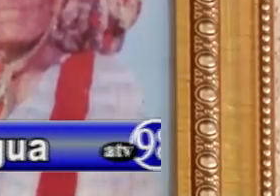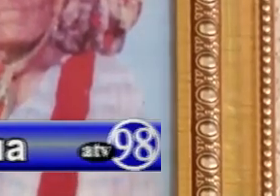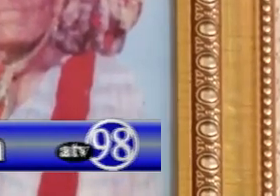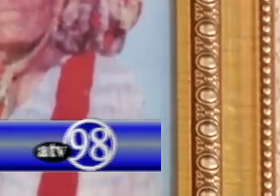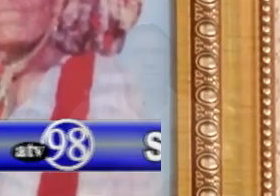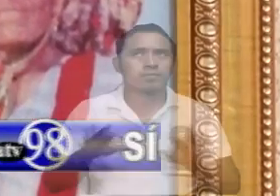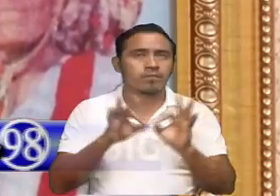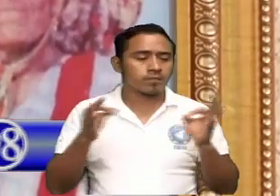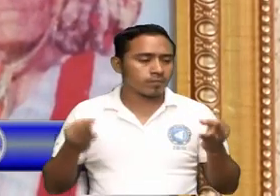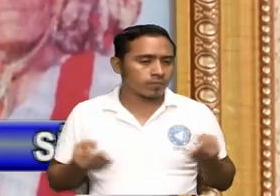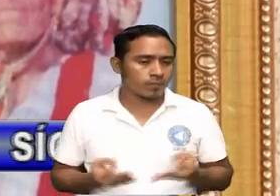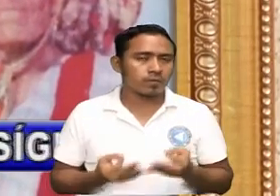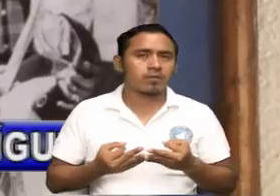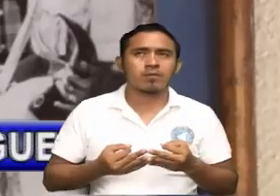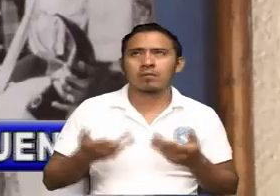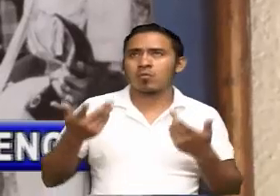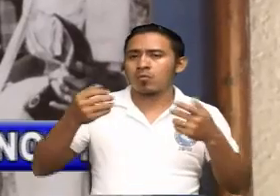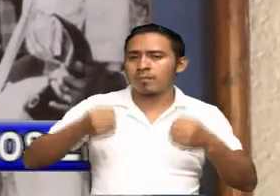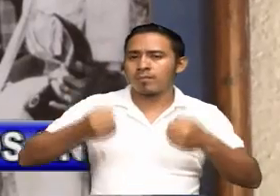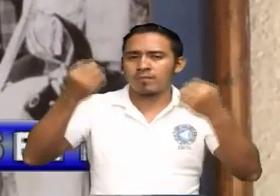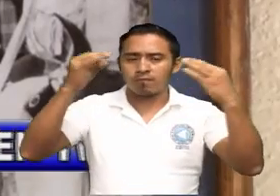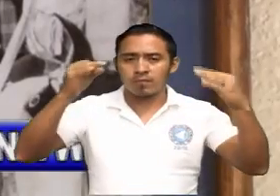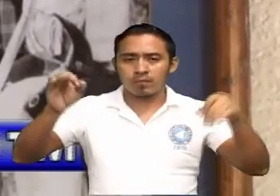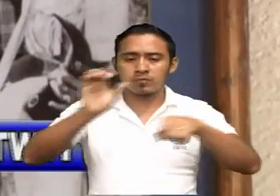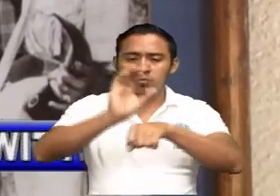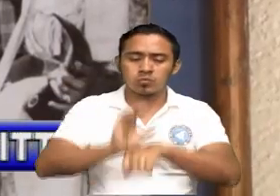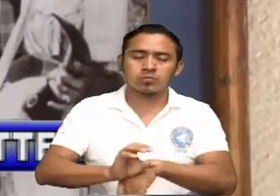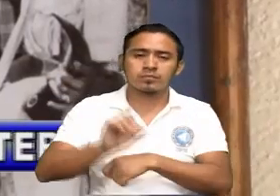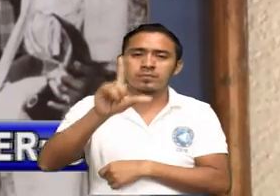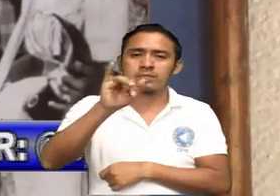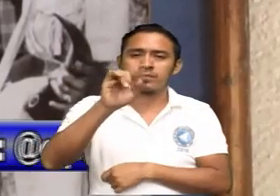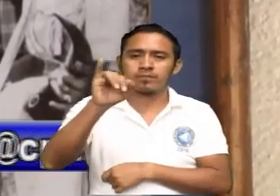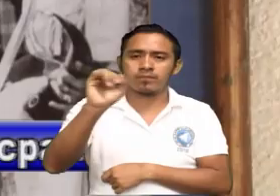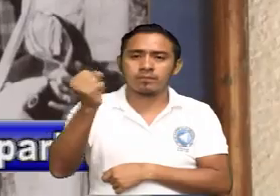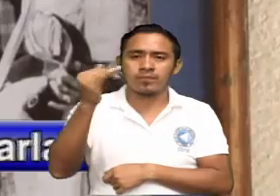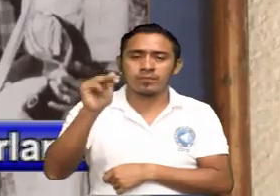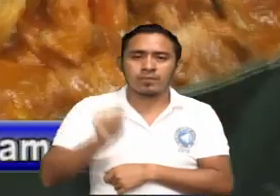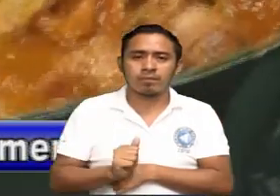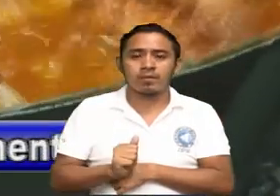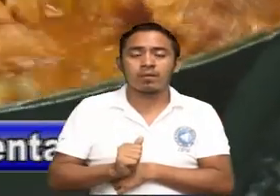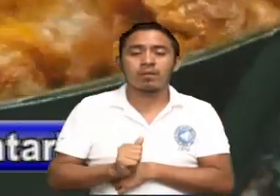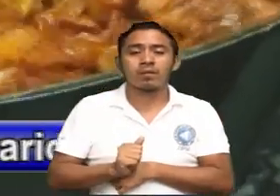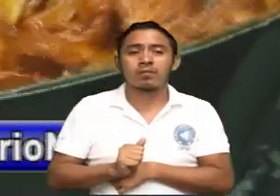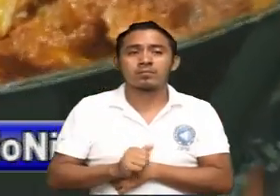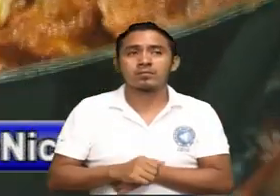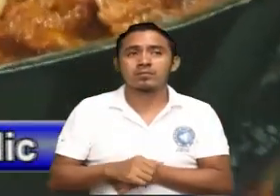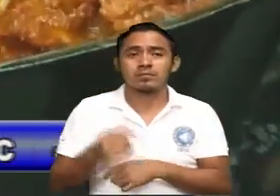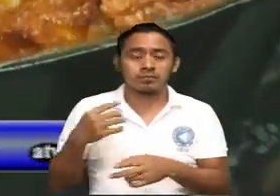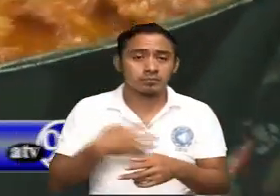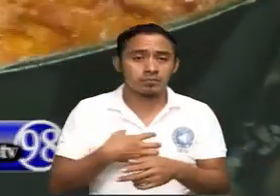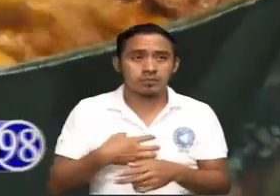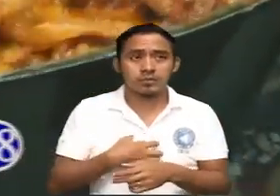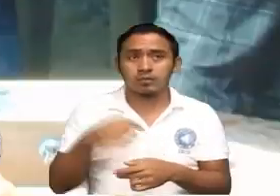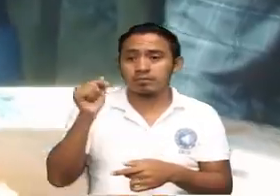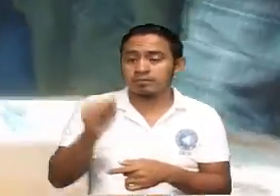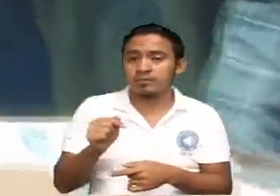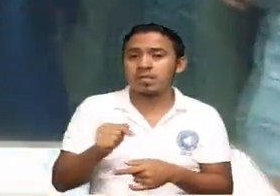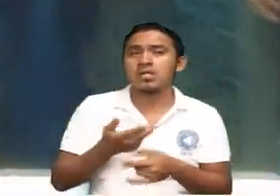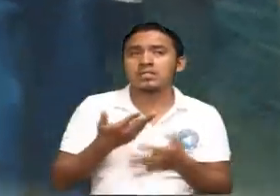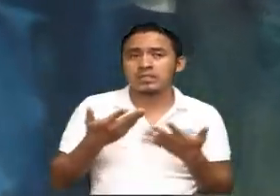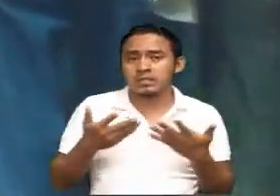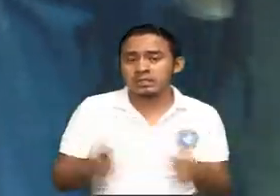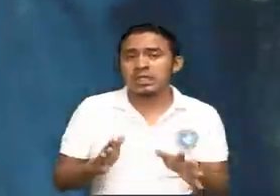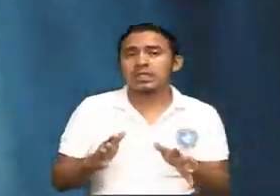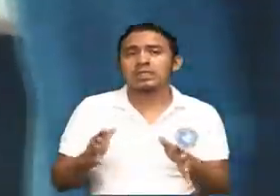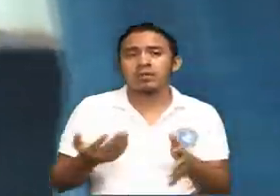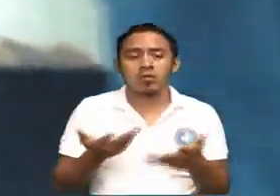La familia del tradicionalista Lisímaco Chávez, que en paz descanse, amaneció este día preparando riquísimo chicharrón, frito y